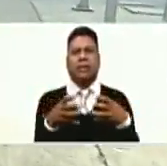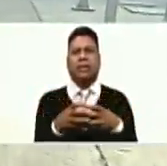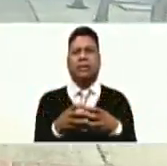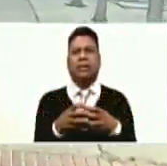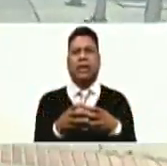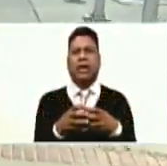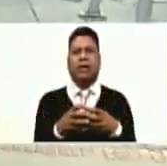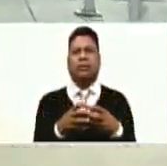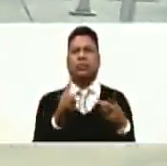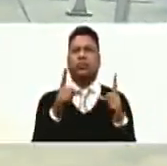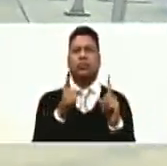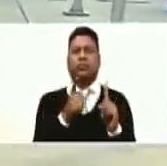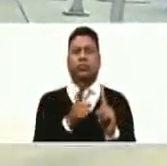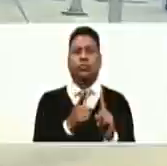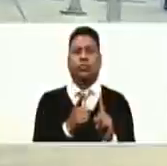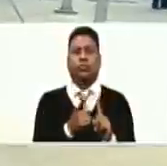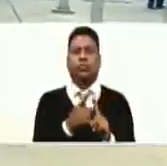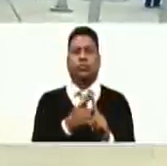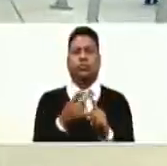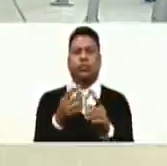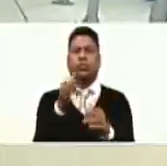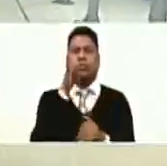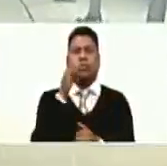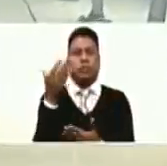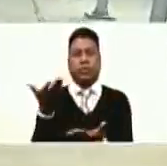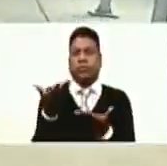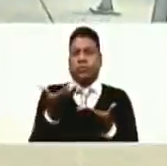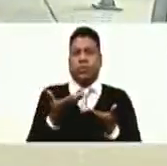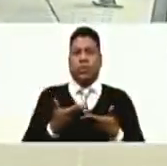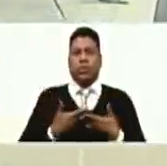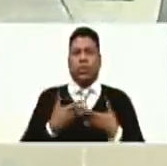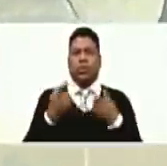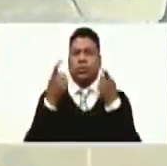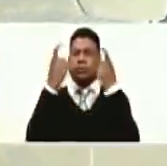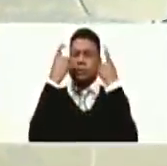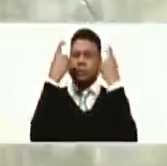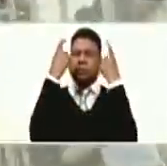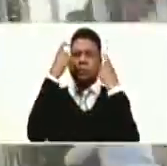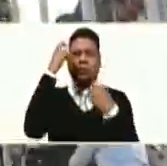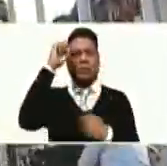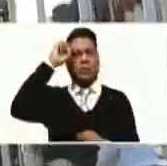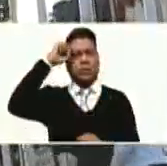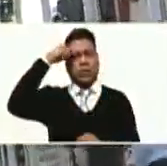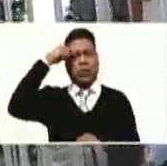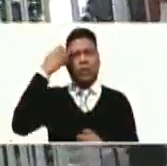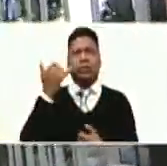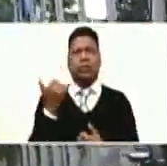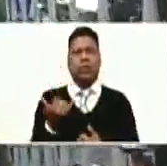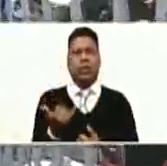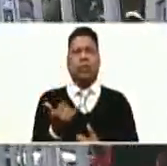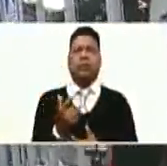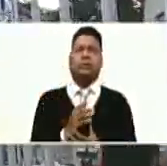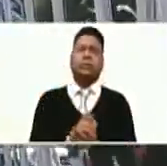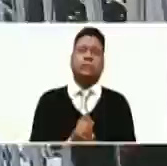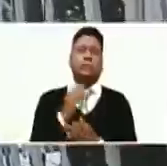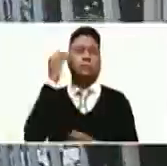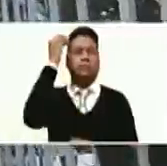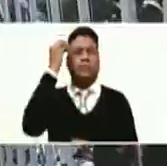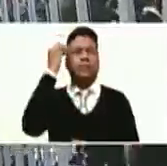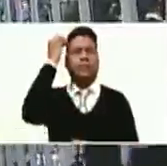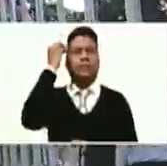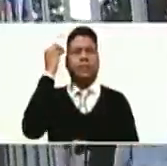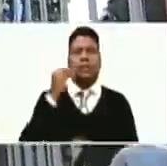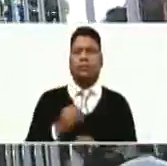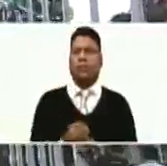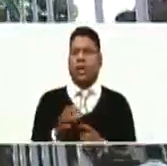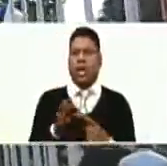las últimas consignas dadas por el comandante Hugo Chávez en vida y que hoy recobran especial vigencia si se